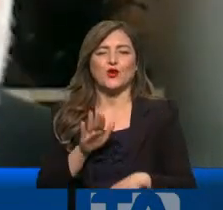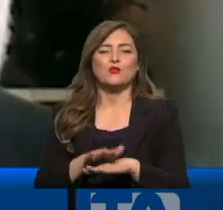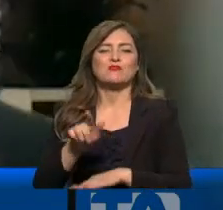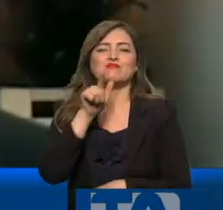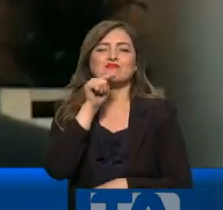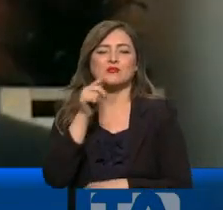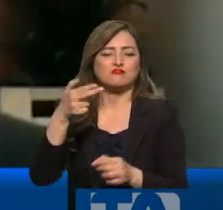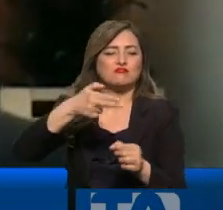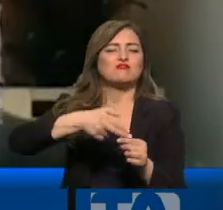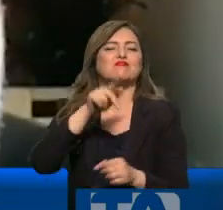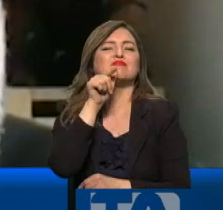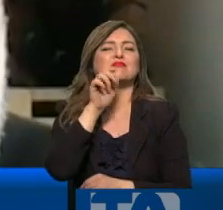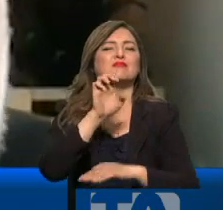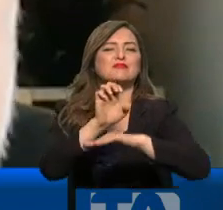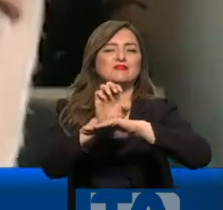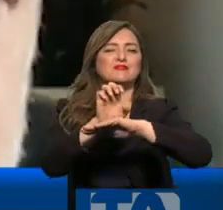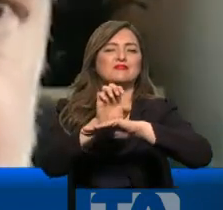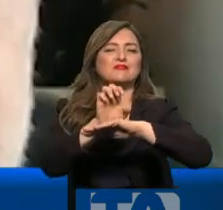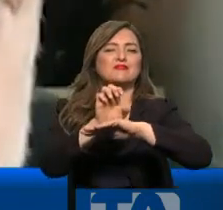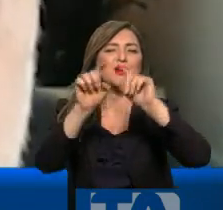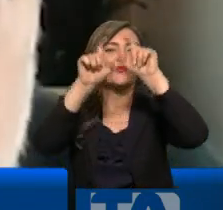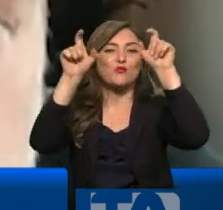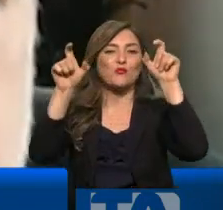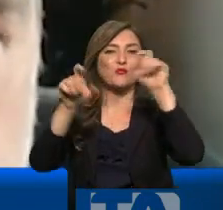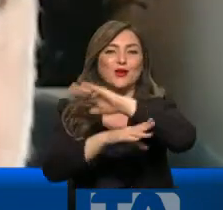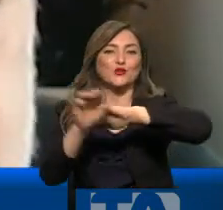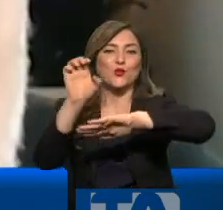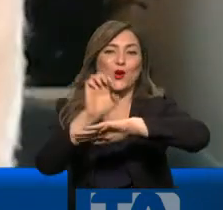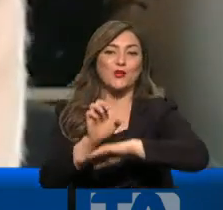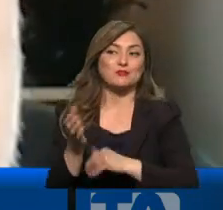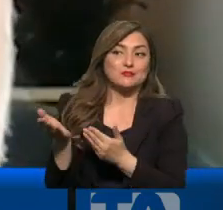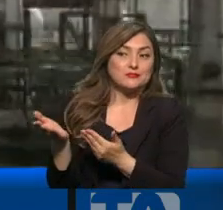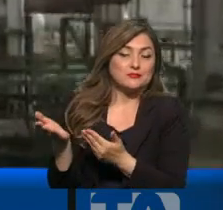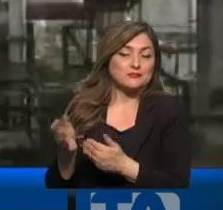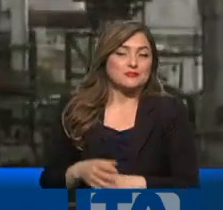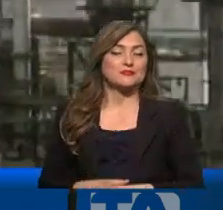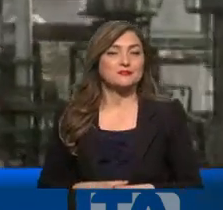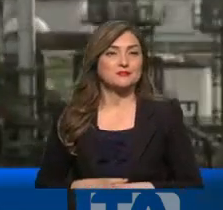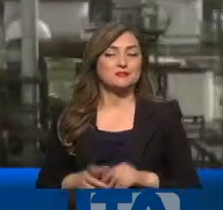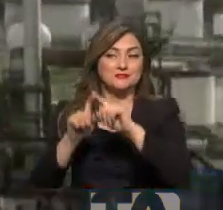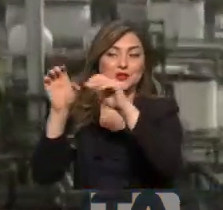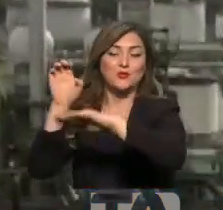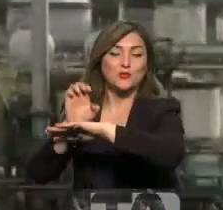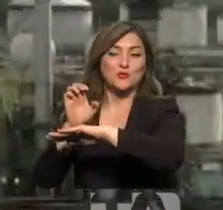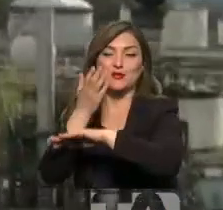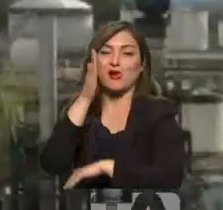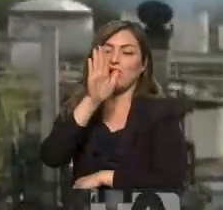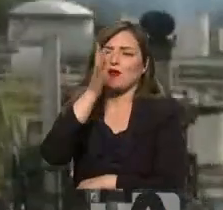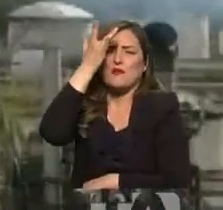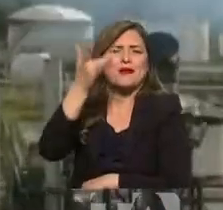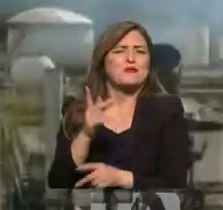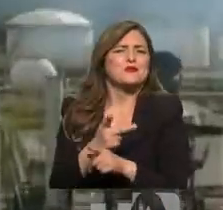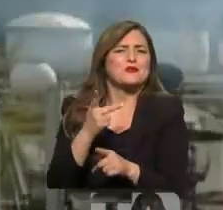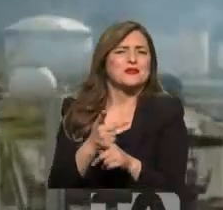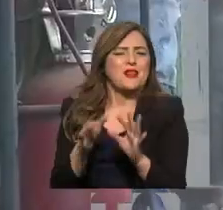de entregar ese combustible en el Ecuador es la empresa Petroecuador, esto hay que reconocerlo. Y Petroecuador debe responder por qué no